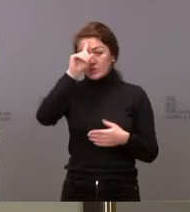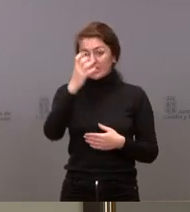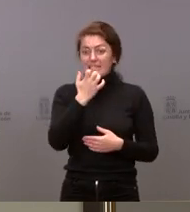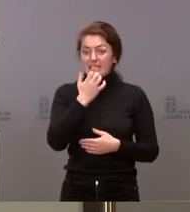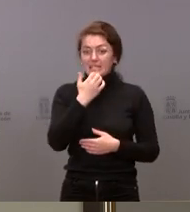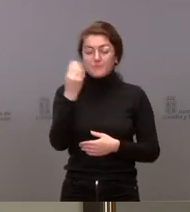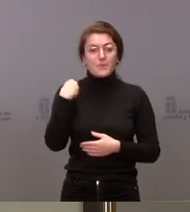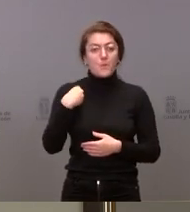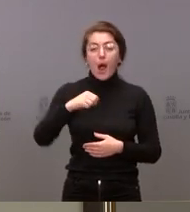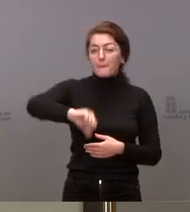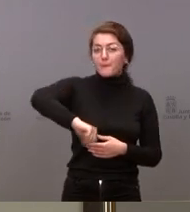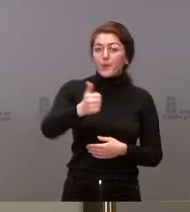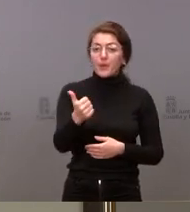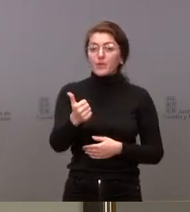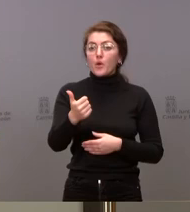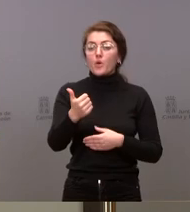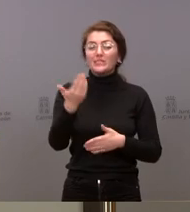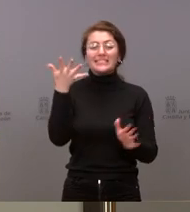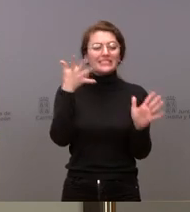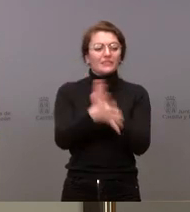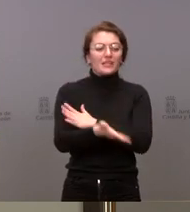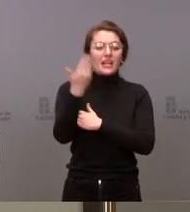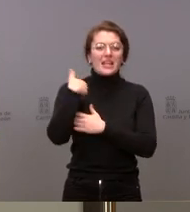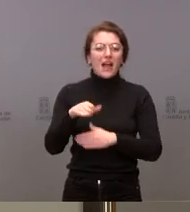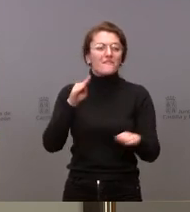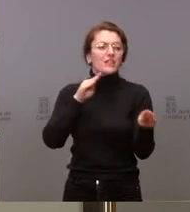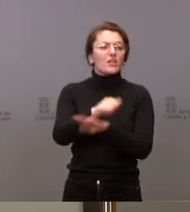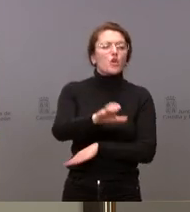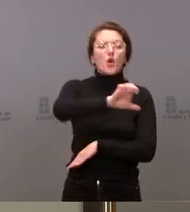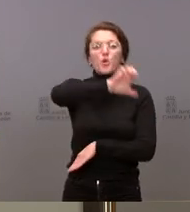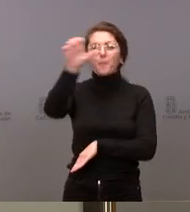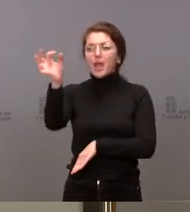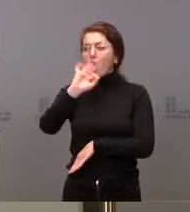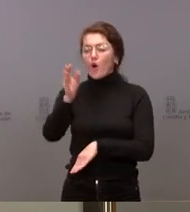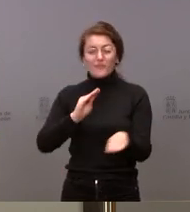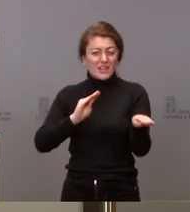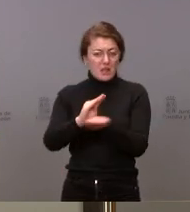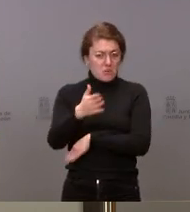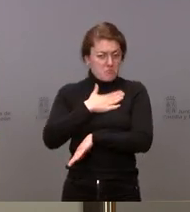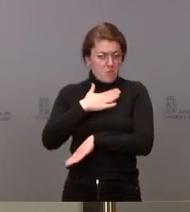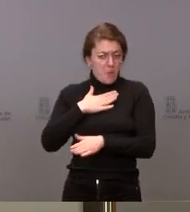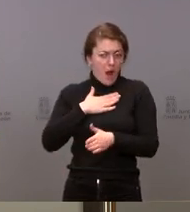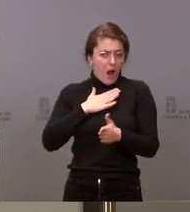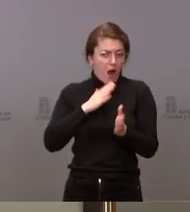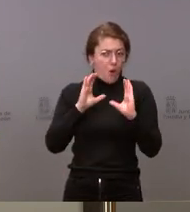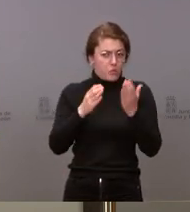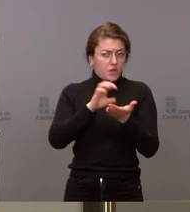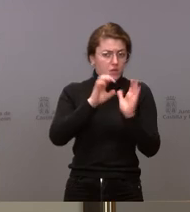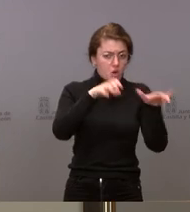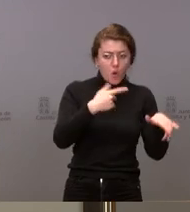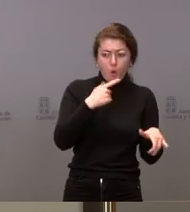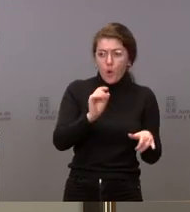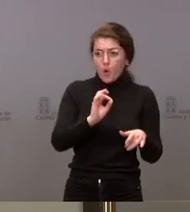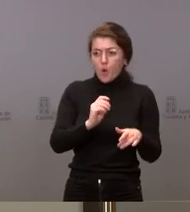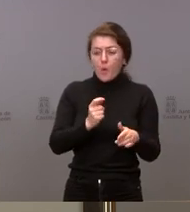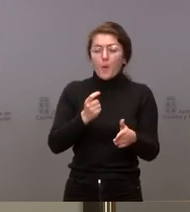sirve para que haya financiación europea financiación propia de la junta de castilla y león en qué marco temporal cuando